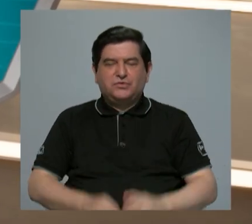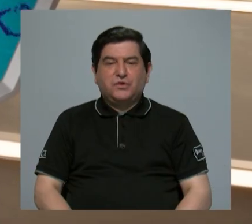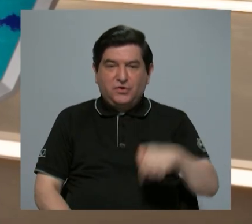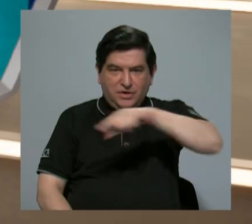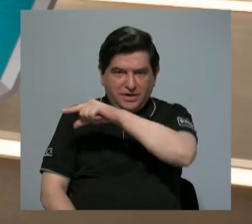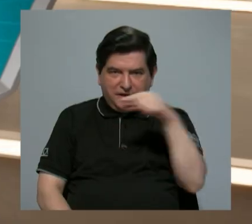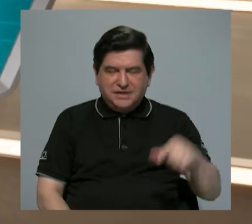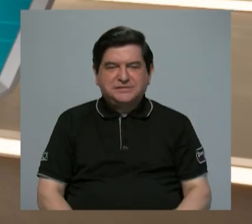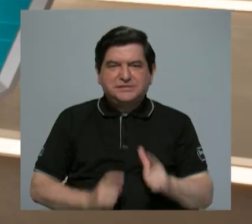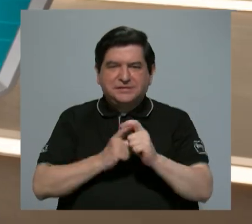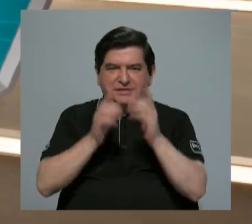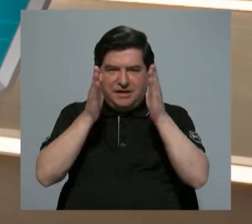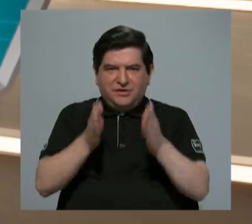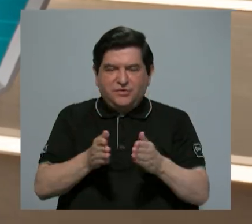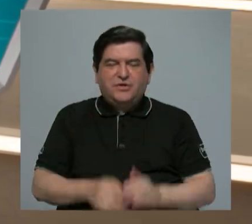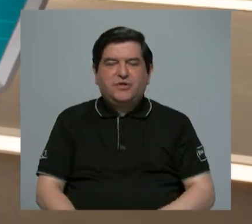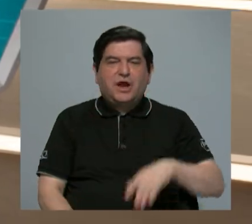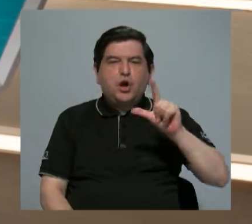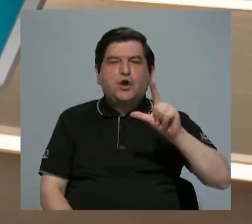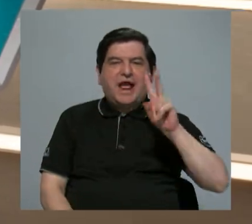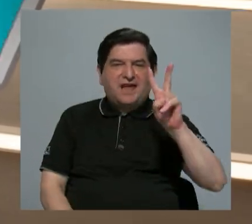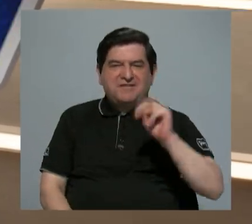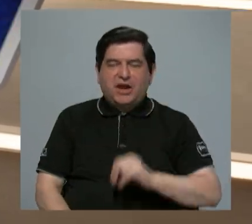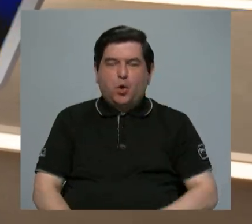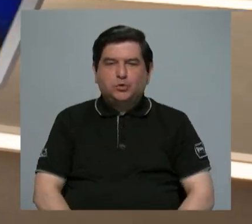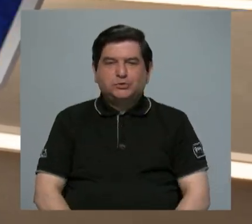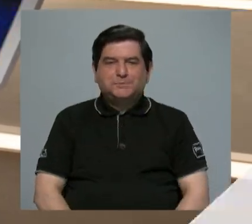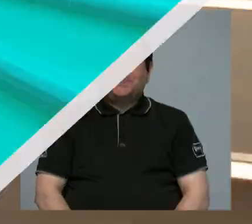semana con la fondista Loriana Villalobos.